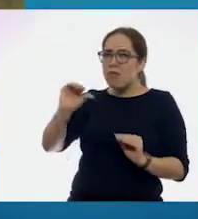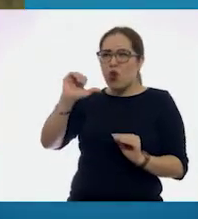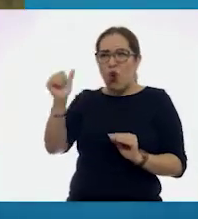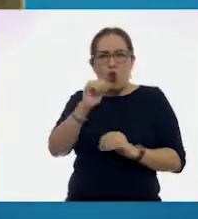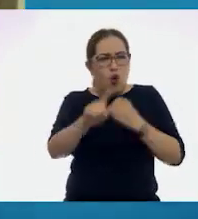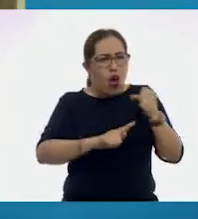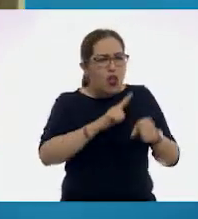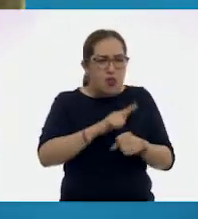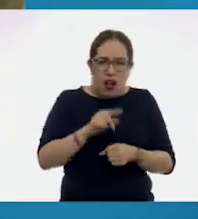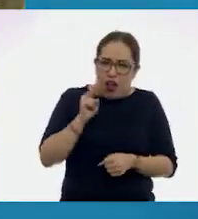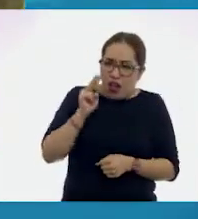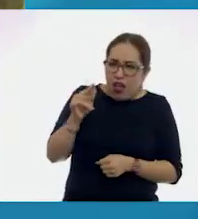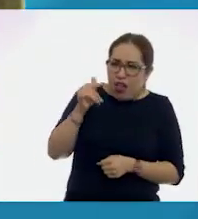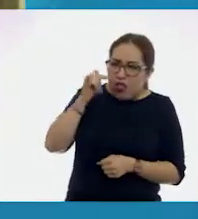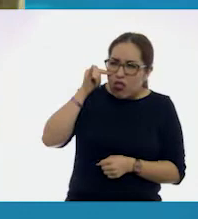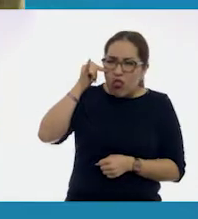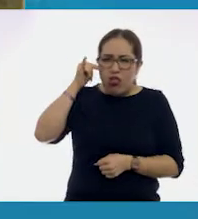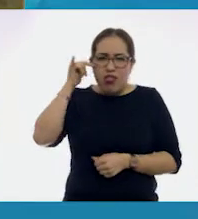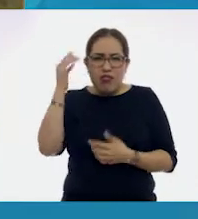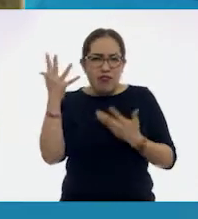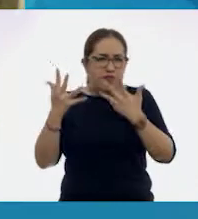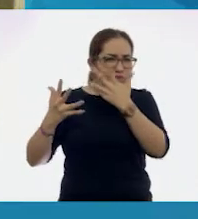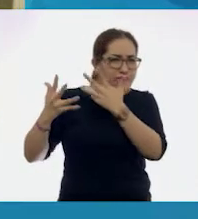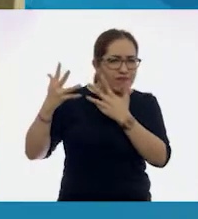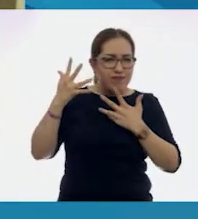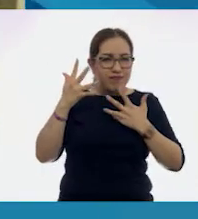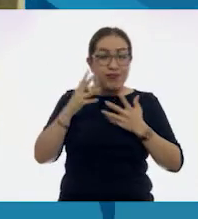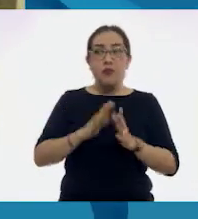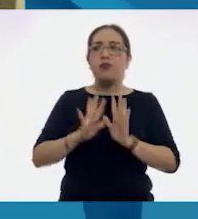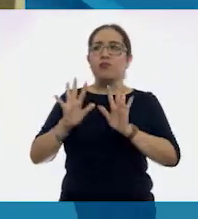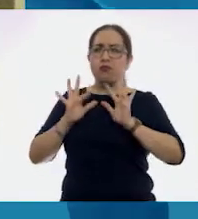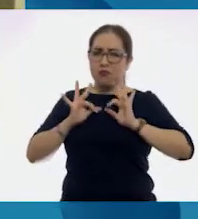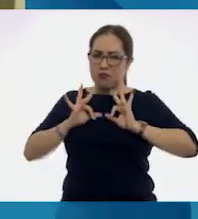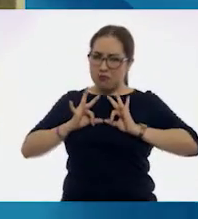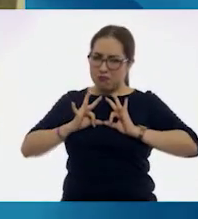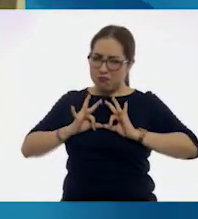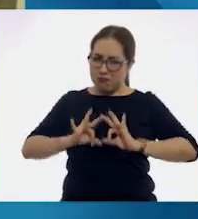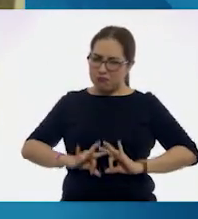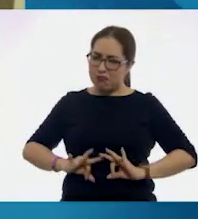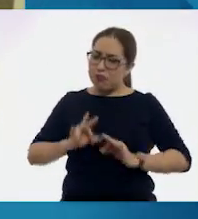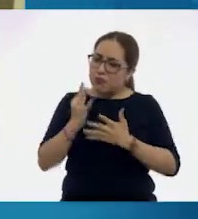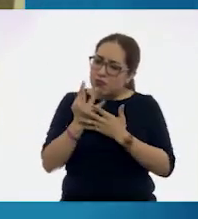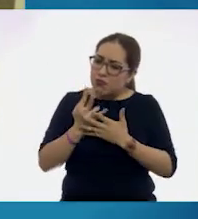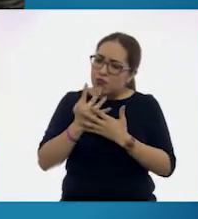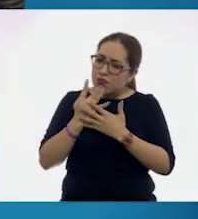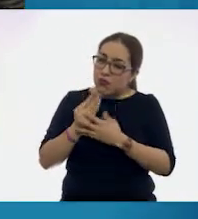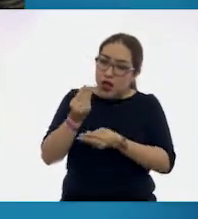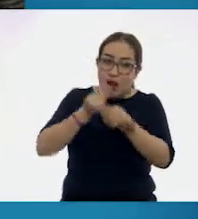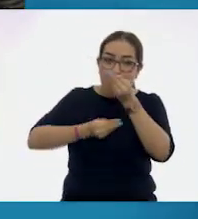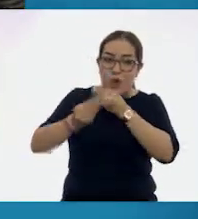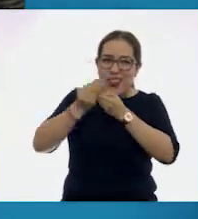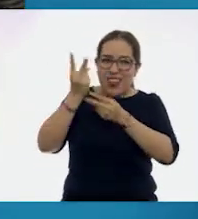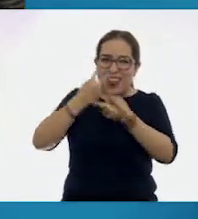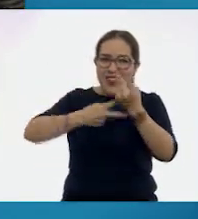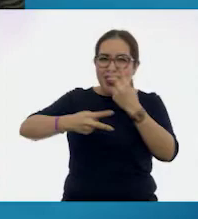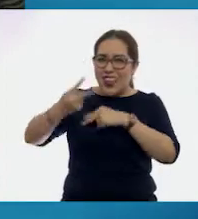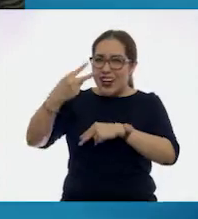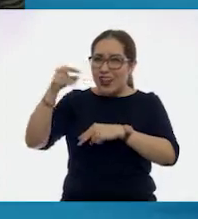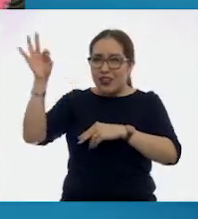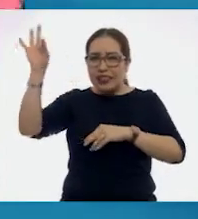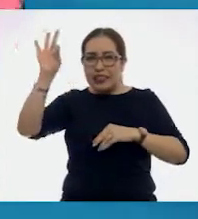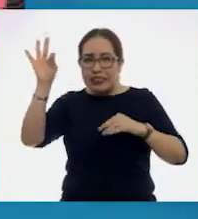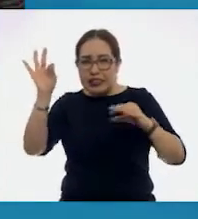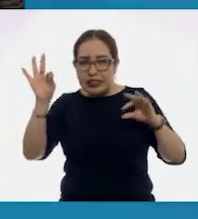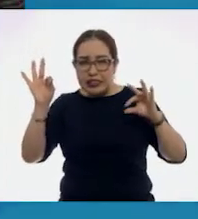que crean que es parte del tronco. Tranquilo, espera su alimento. Cuando se acercan los insectos,